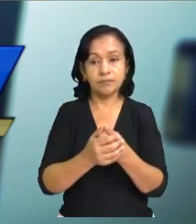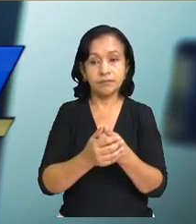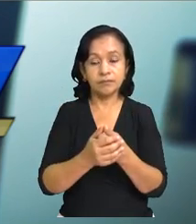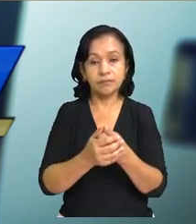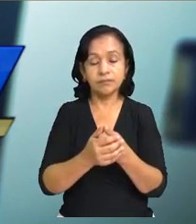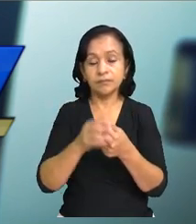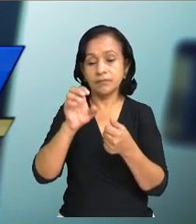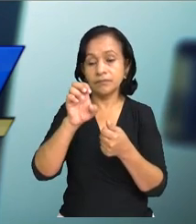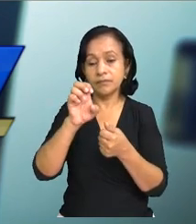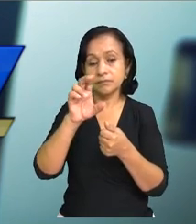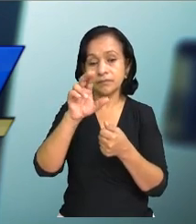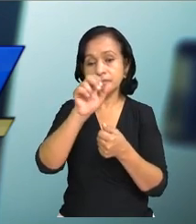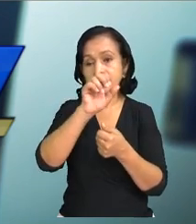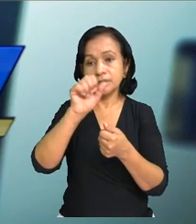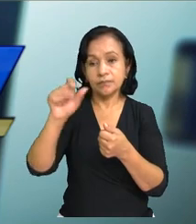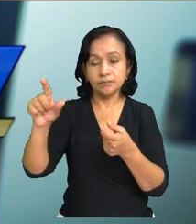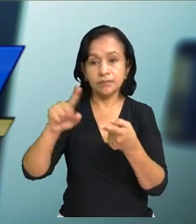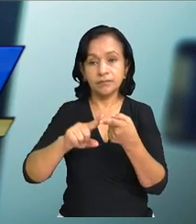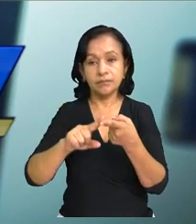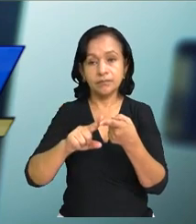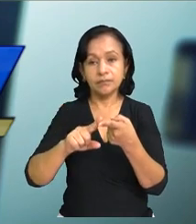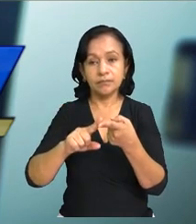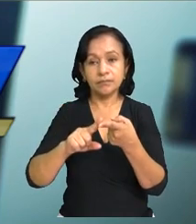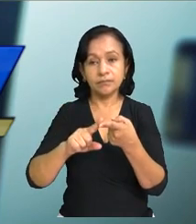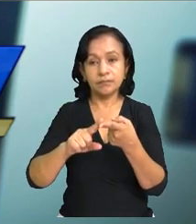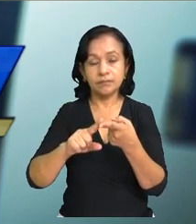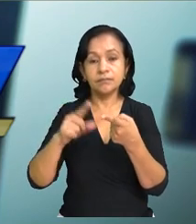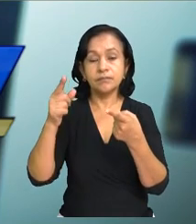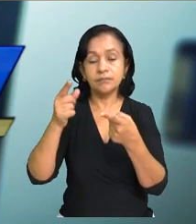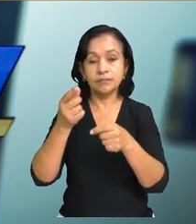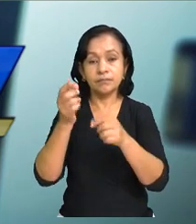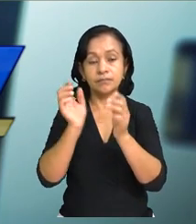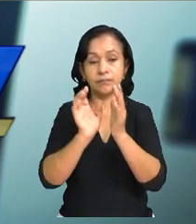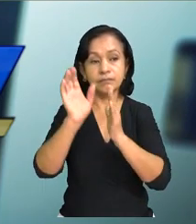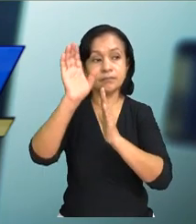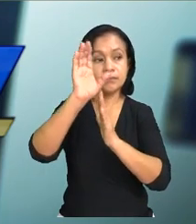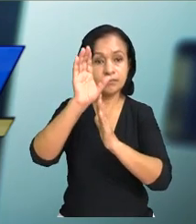Anacal administra el tema del agua, la alcaldía no se involucra. Y Corinto es